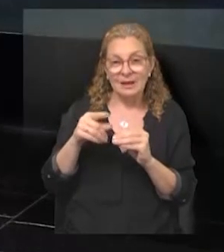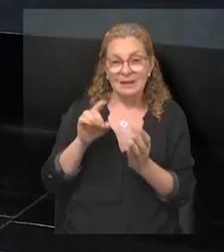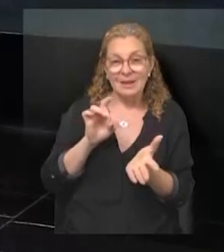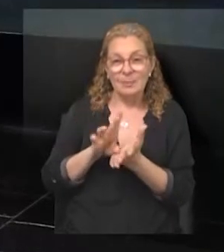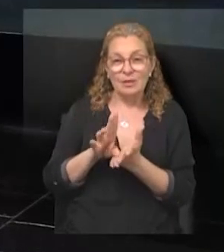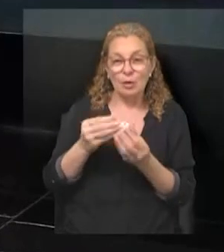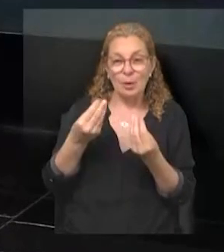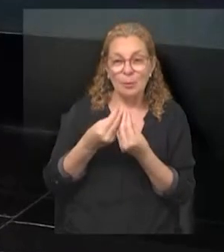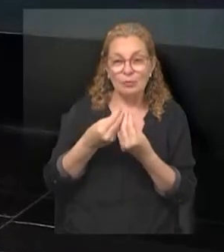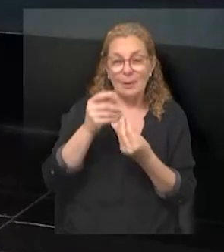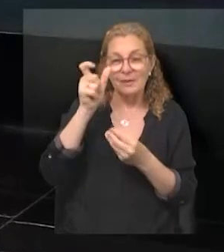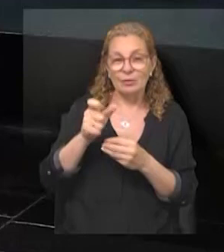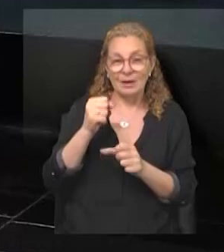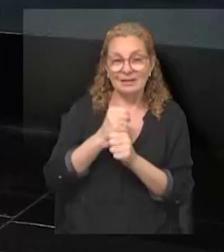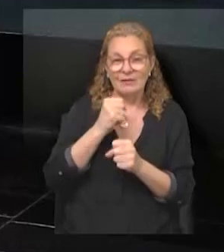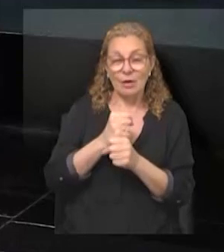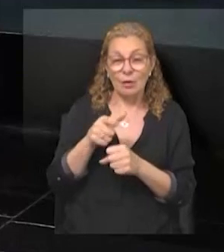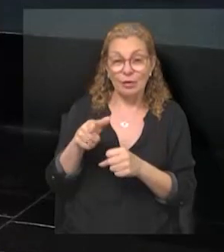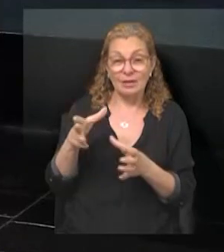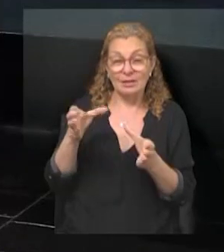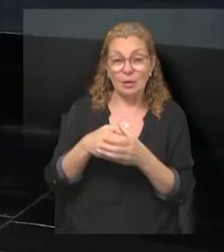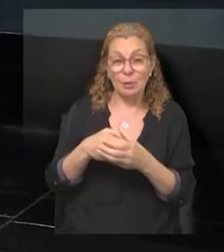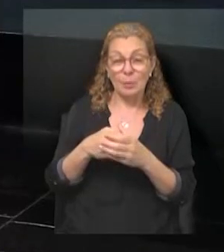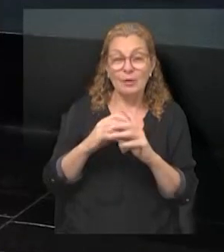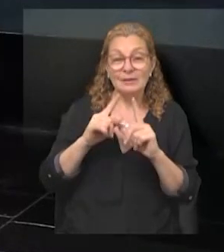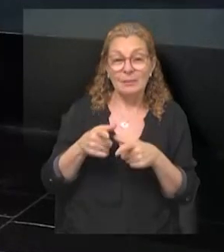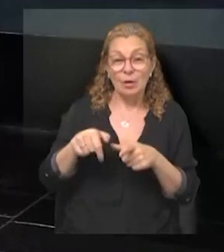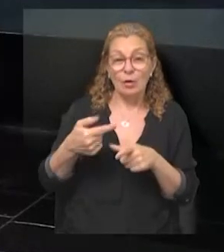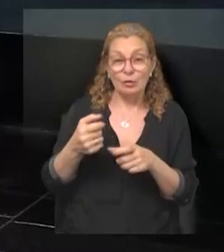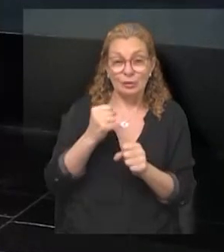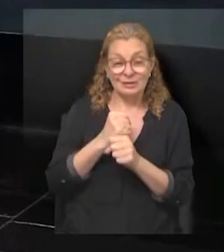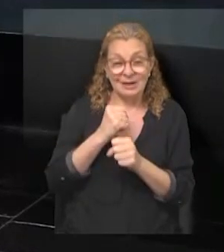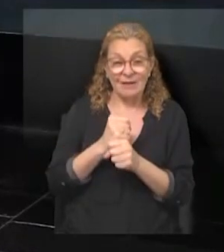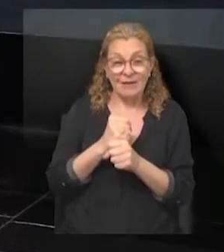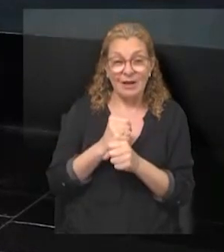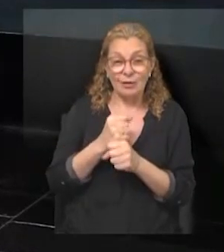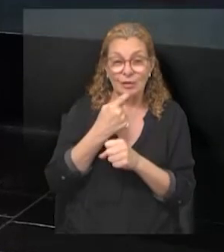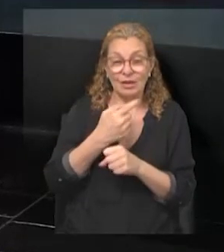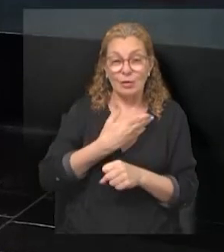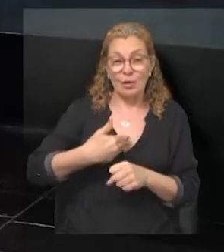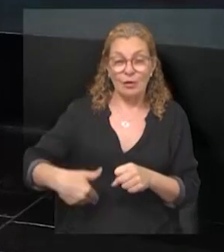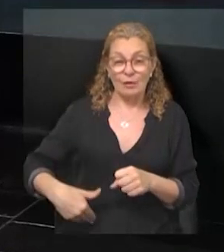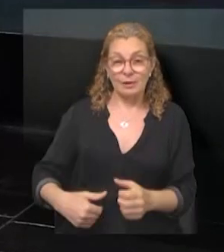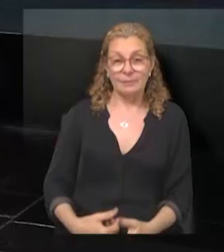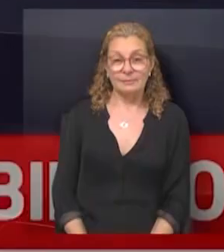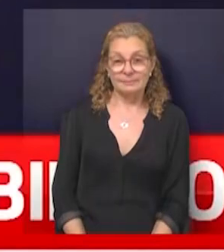de miles de trabajadores de esta entidad y pasará a tener otra función según anunció el gobierno